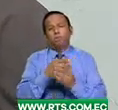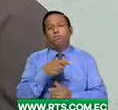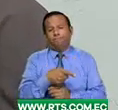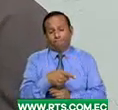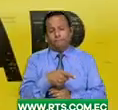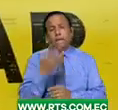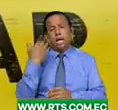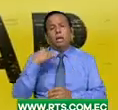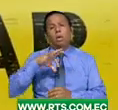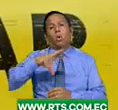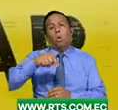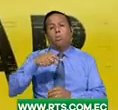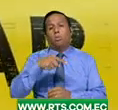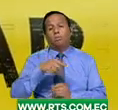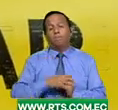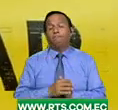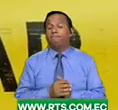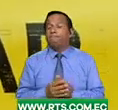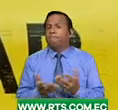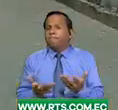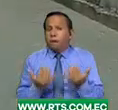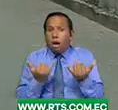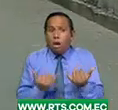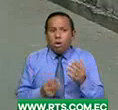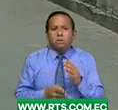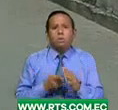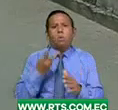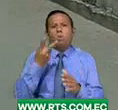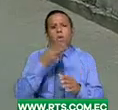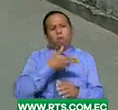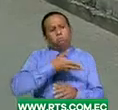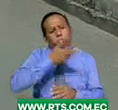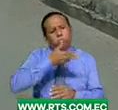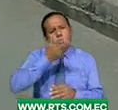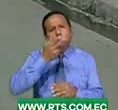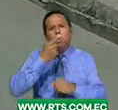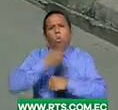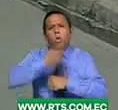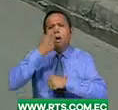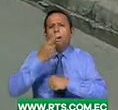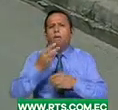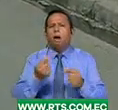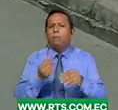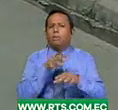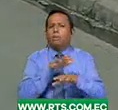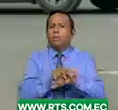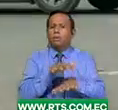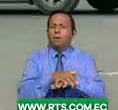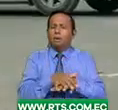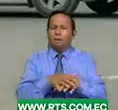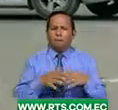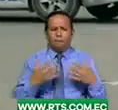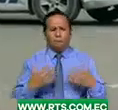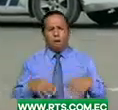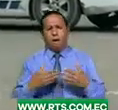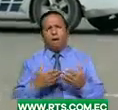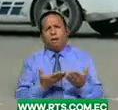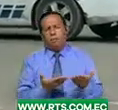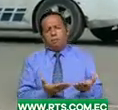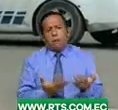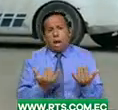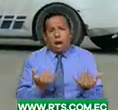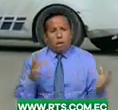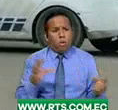robo. Esta es la segunda muerte violenta que se registra en menos de 24 horas en la capital bananera del mundo, quien a la fecha ya